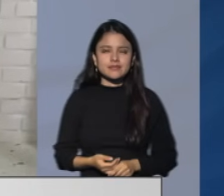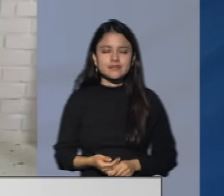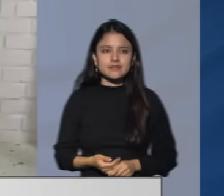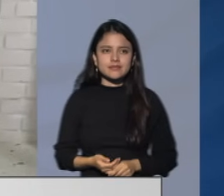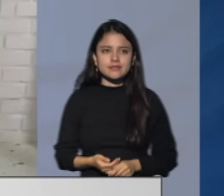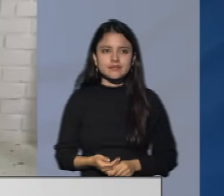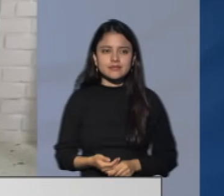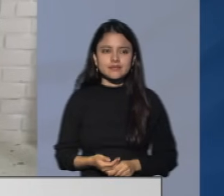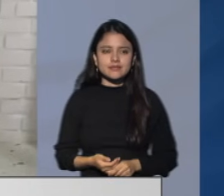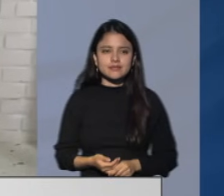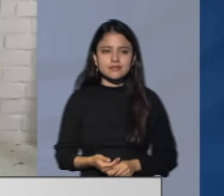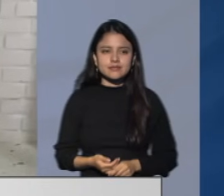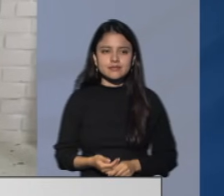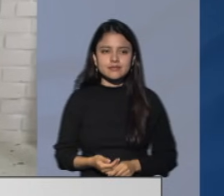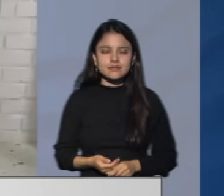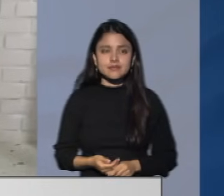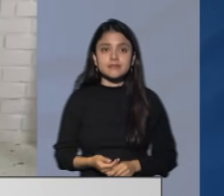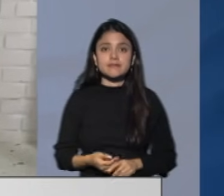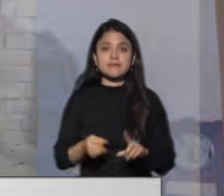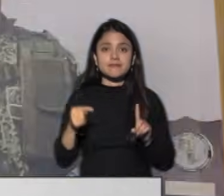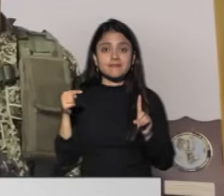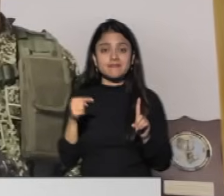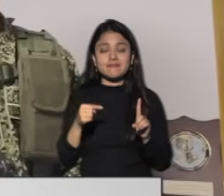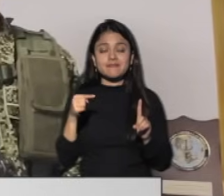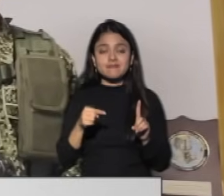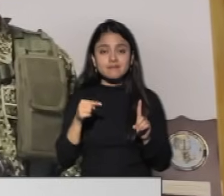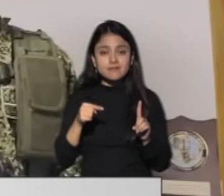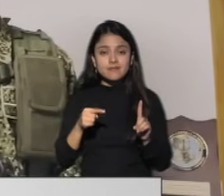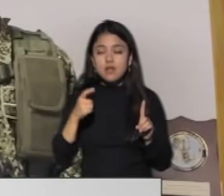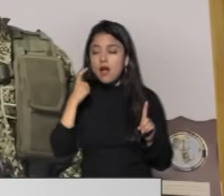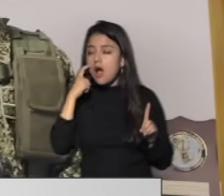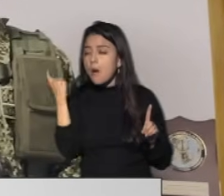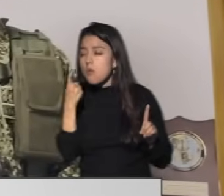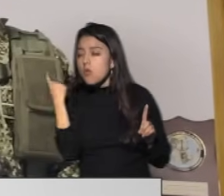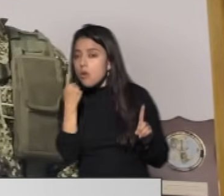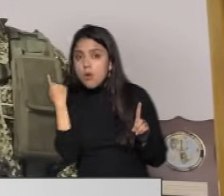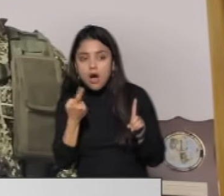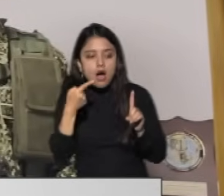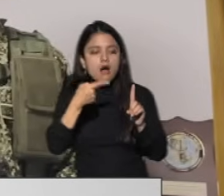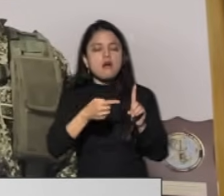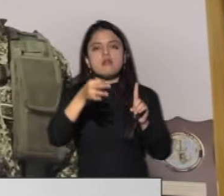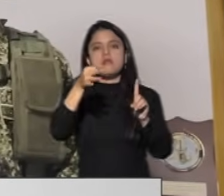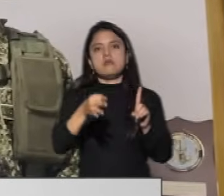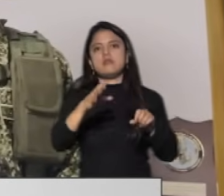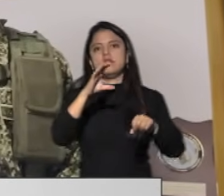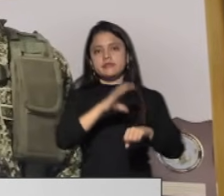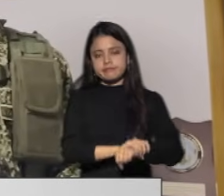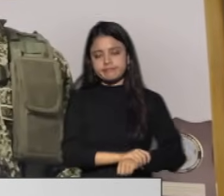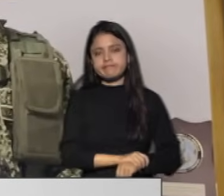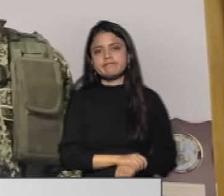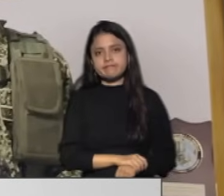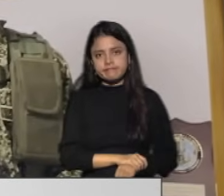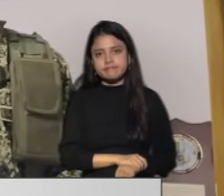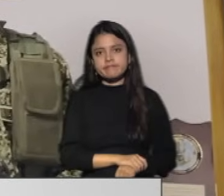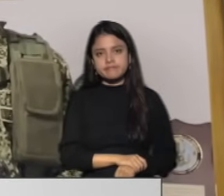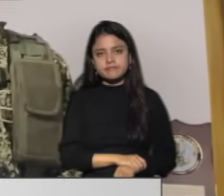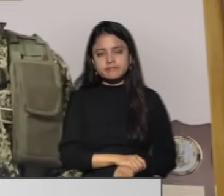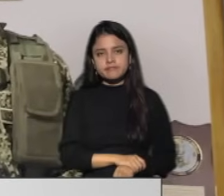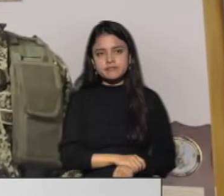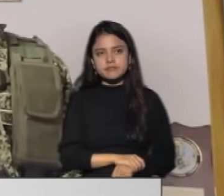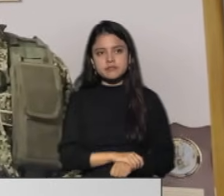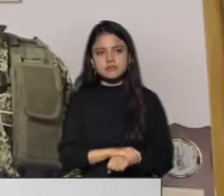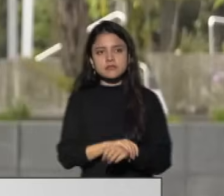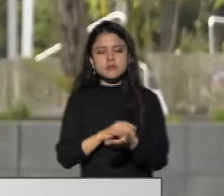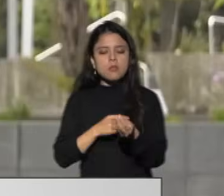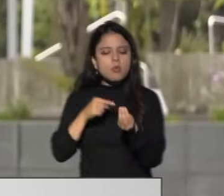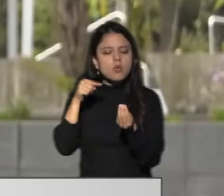Alias Nietzsche era una pieza fundamental en la protección de asentamiento y reacomodamiento del grupo armado organizado en los